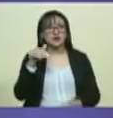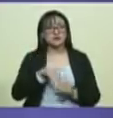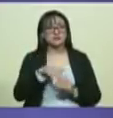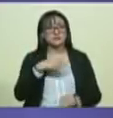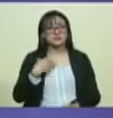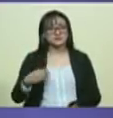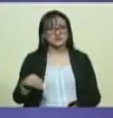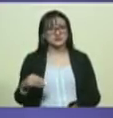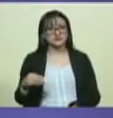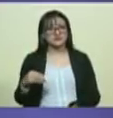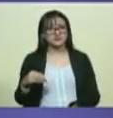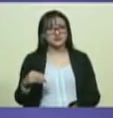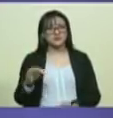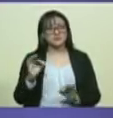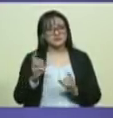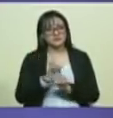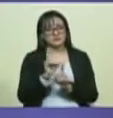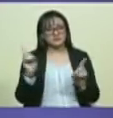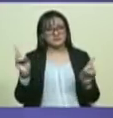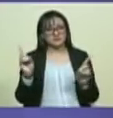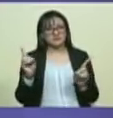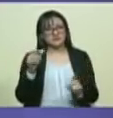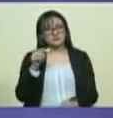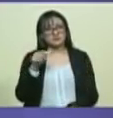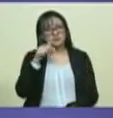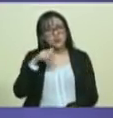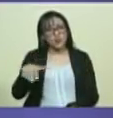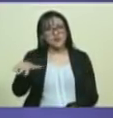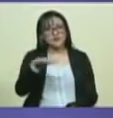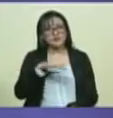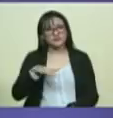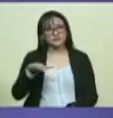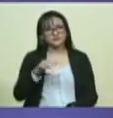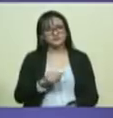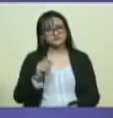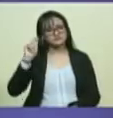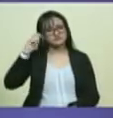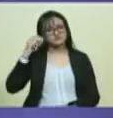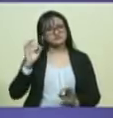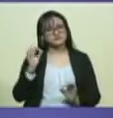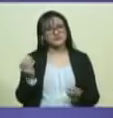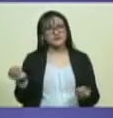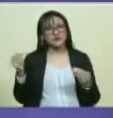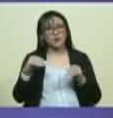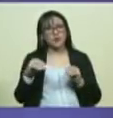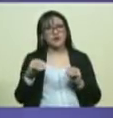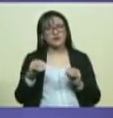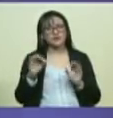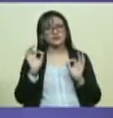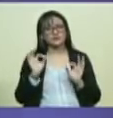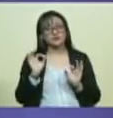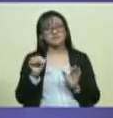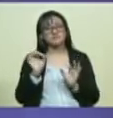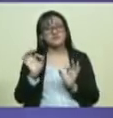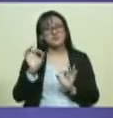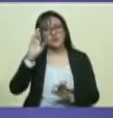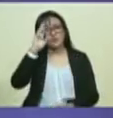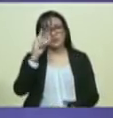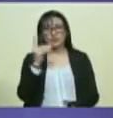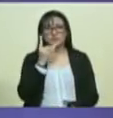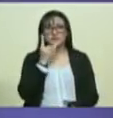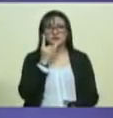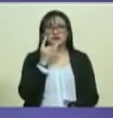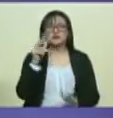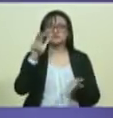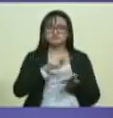presidencial destacando el carácter democrático de nuestro país también mencionaba y recordaba el acuerdo suscrito en república dominicana que también fue